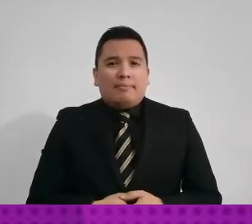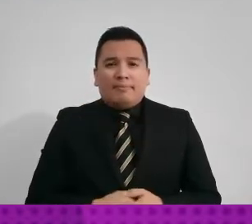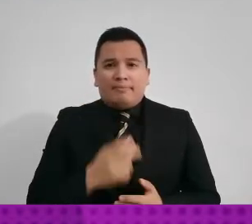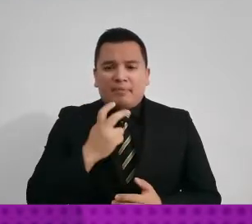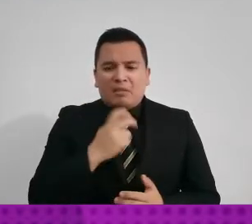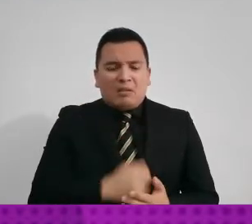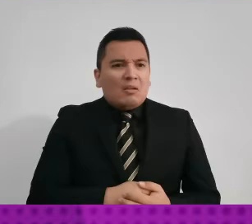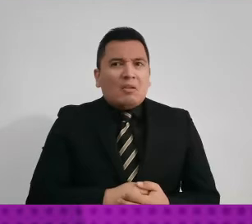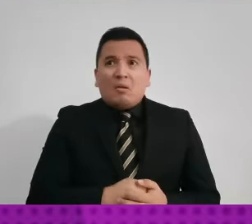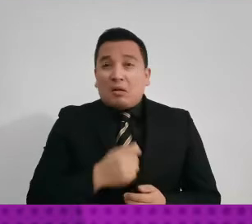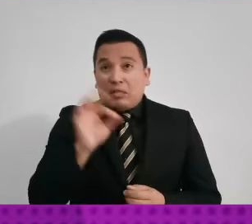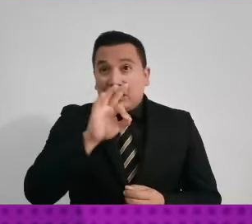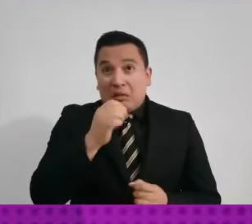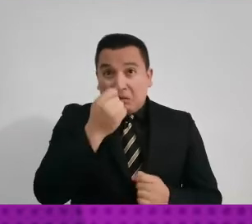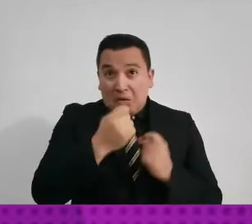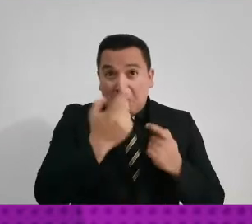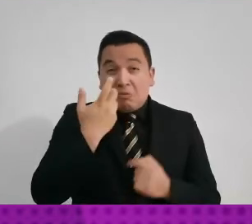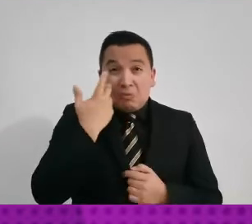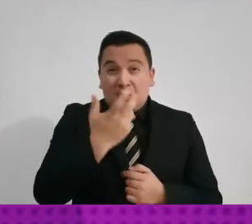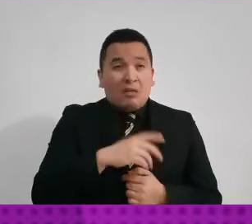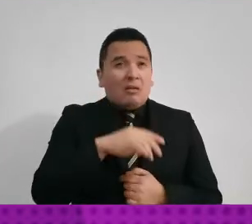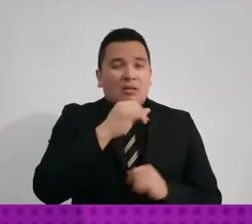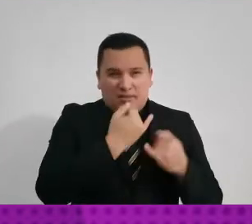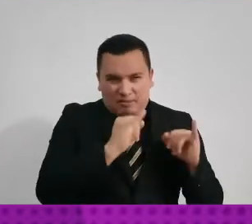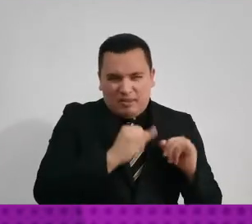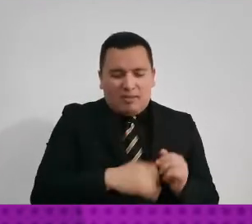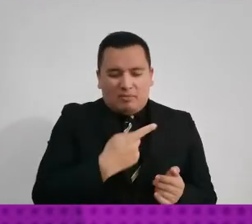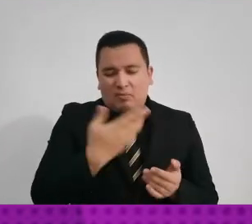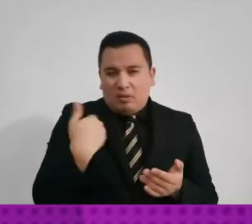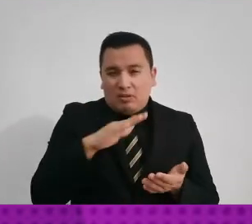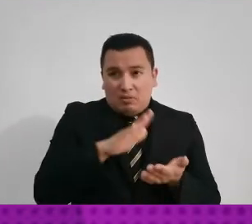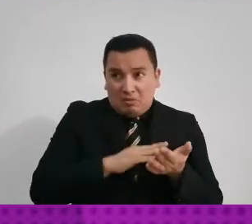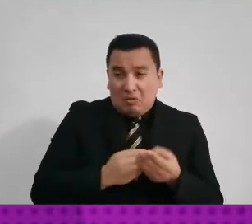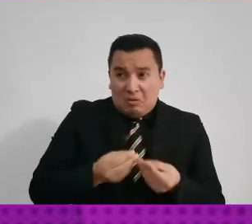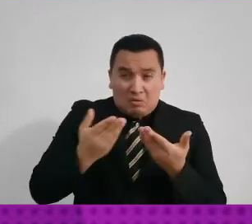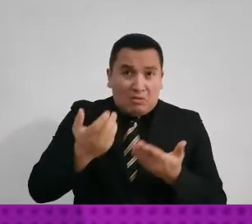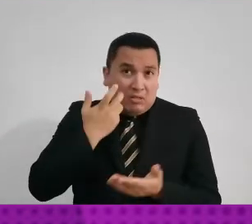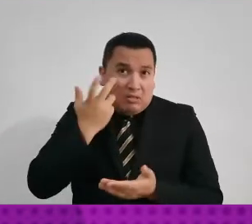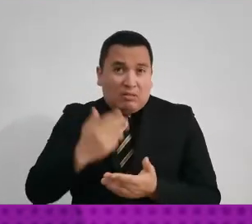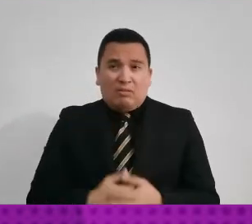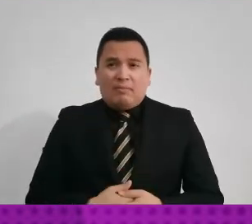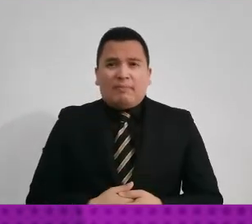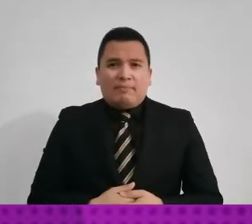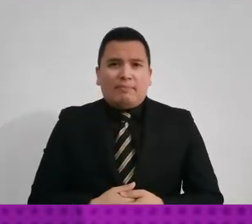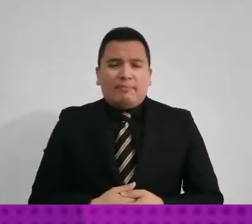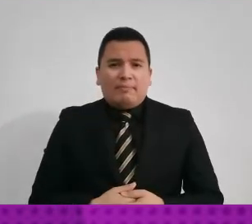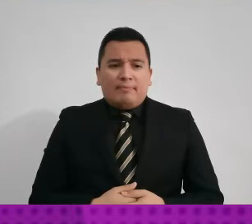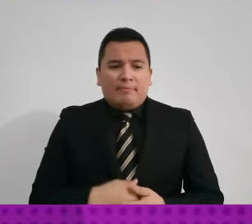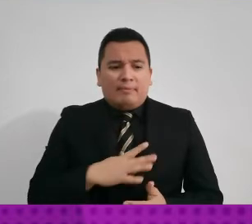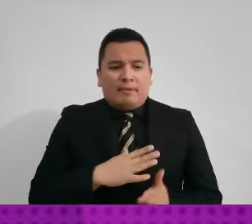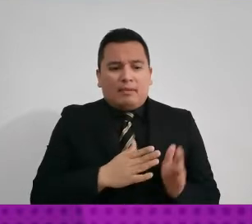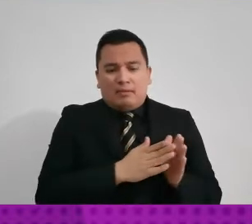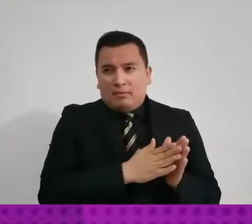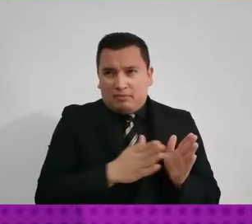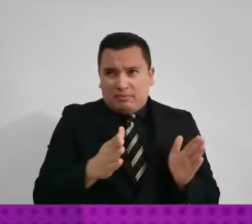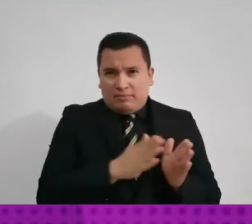o aspiran a ser candidatos independientes, estas personas que entregaron este escrito de intención, tienen